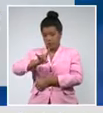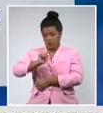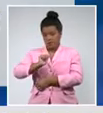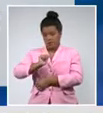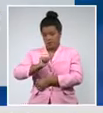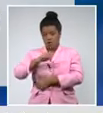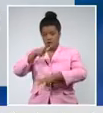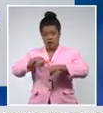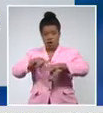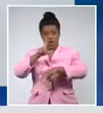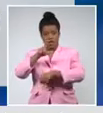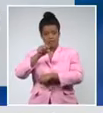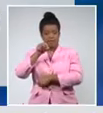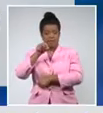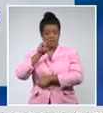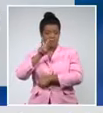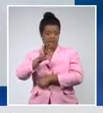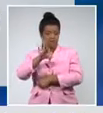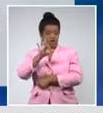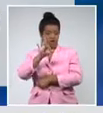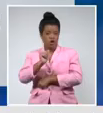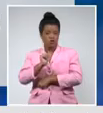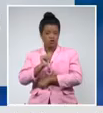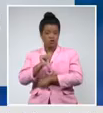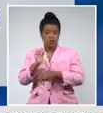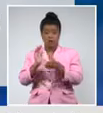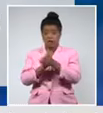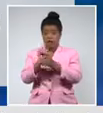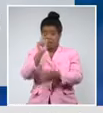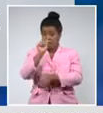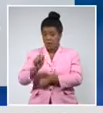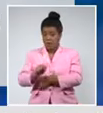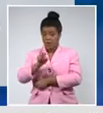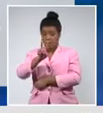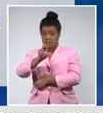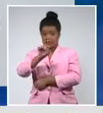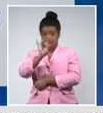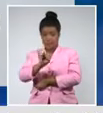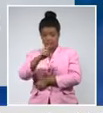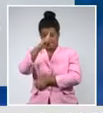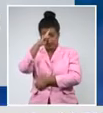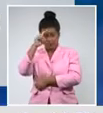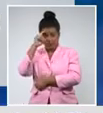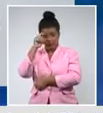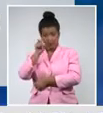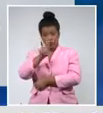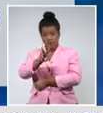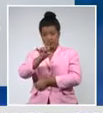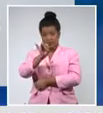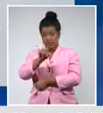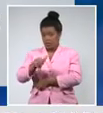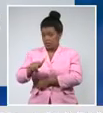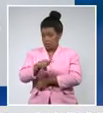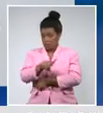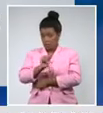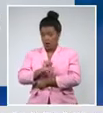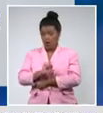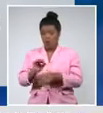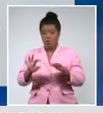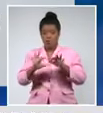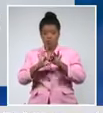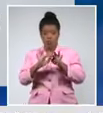Holguín 28, Mayabeque 27, Santi Espíritus 27 también,